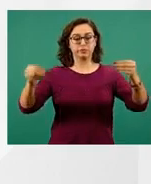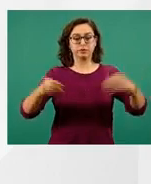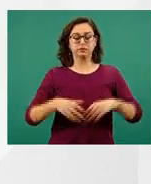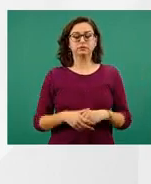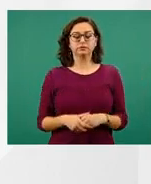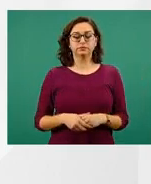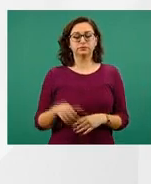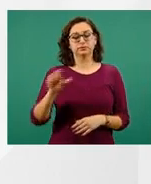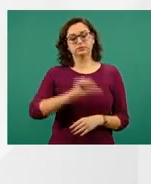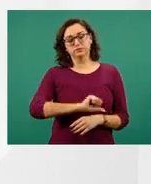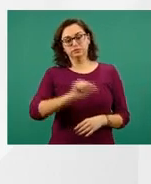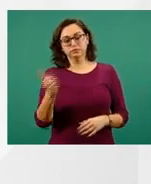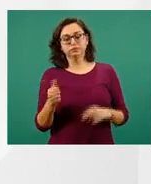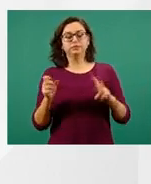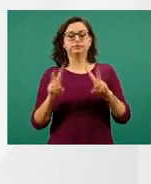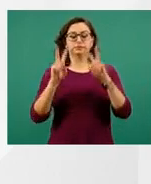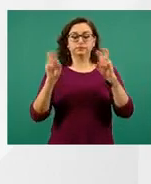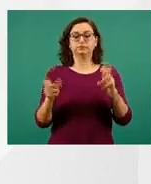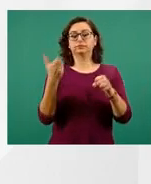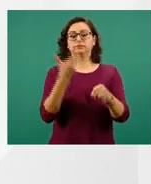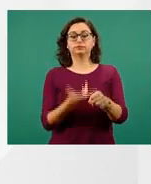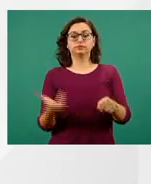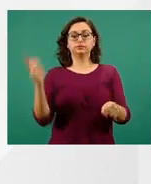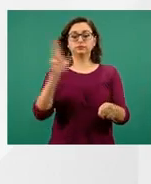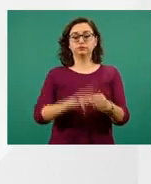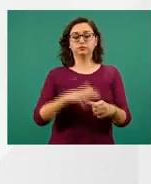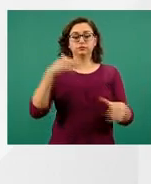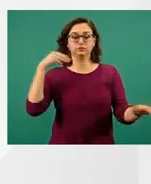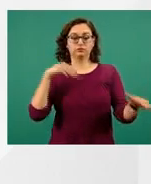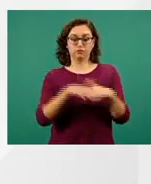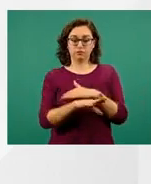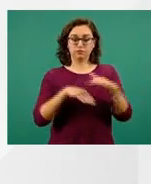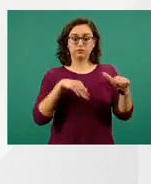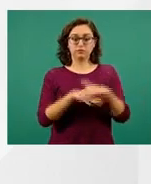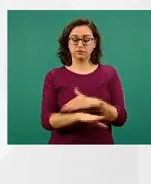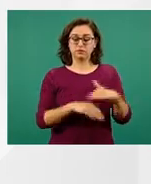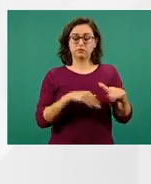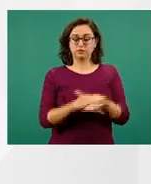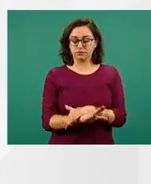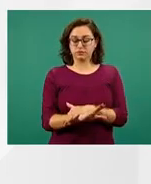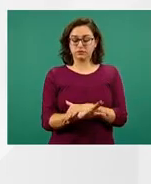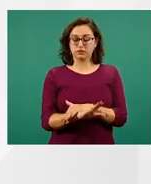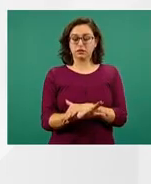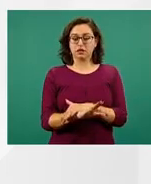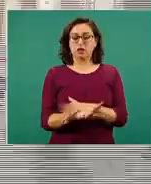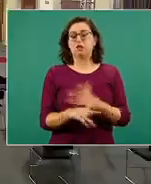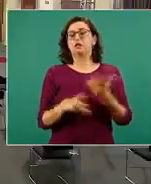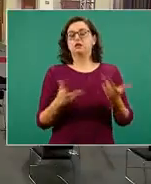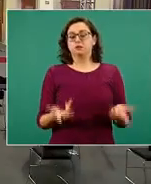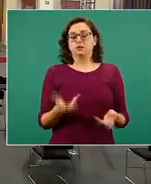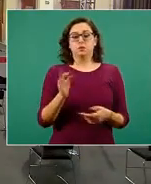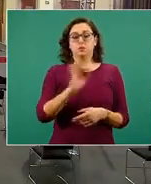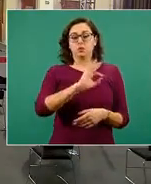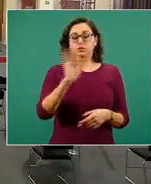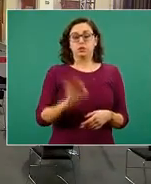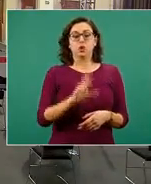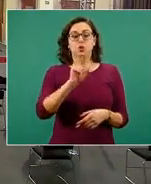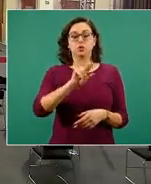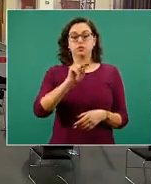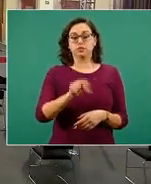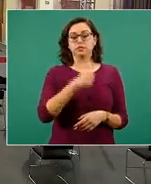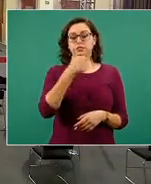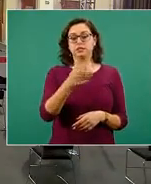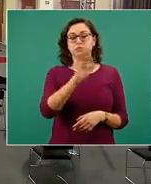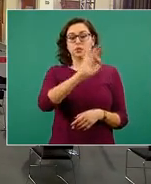Por otro lado, en la ocupación hospitalaria, tuvimos en la parte de hospitalización porcentaje máximo de 86%